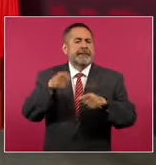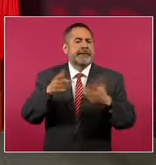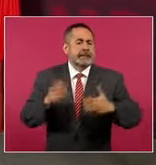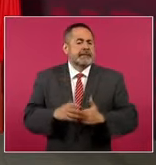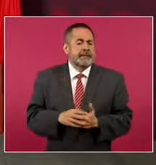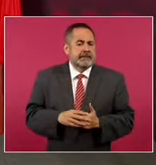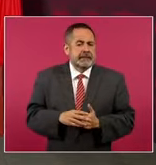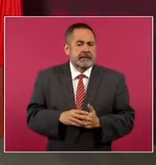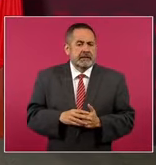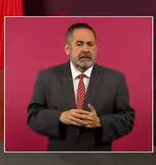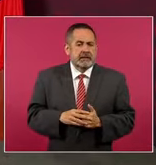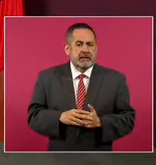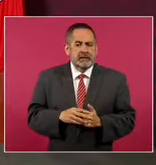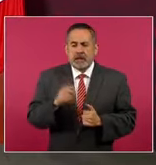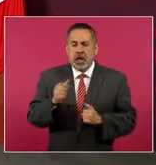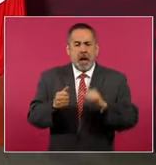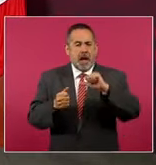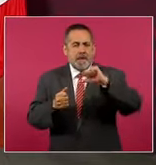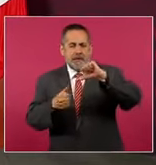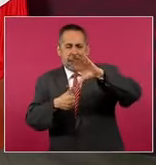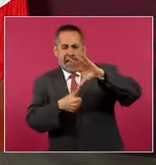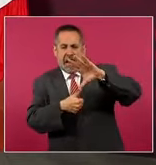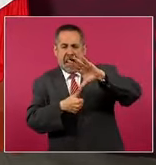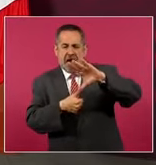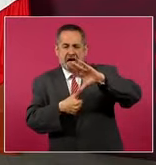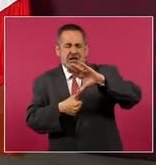no se quede nada más en América del Norte.